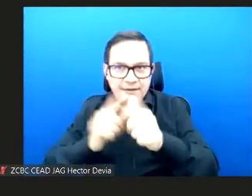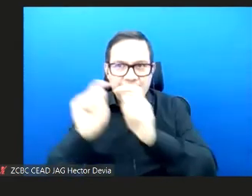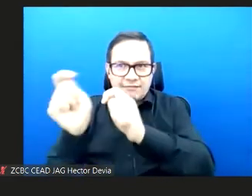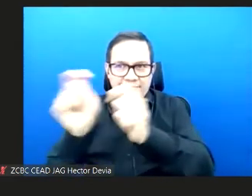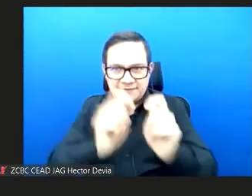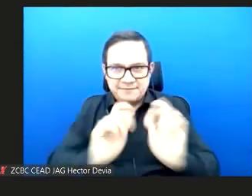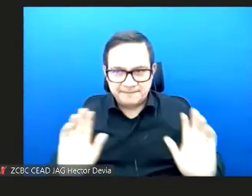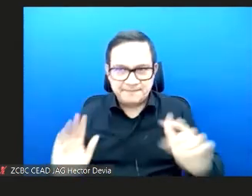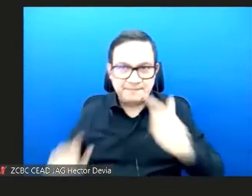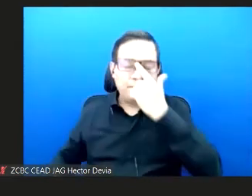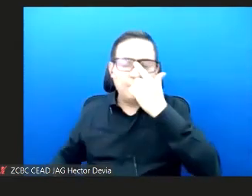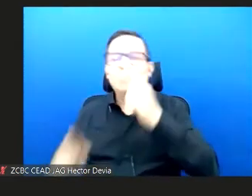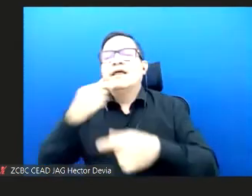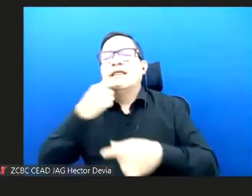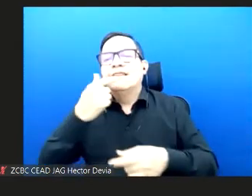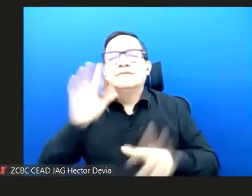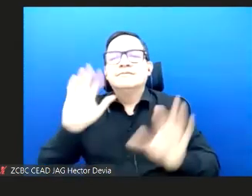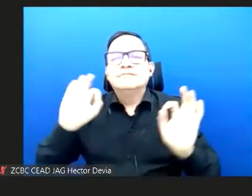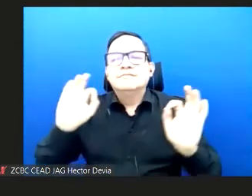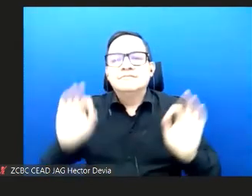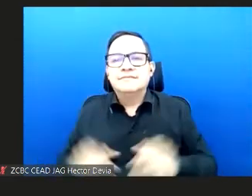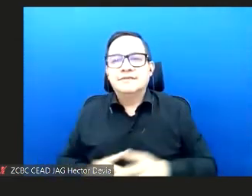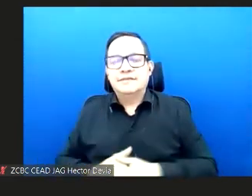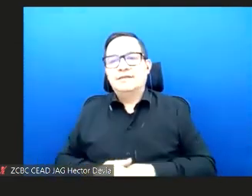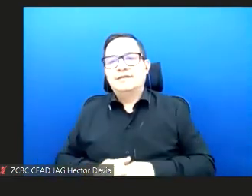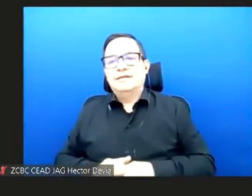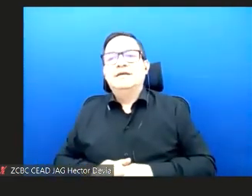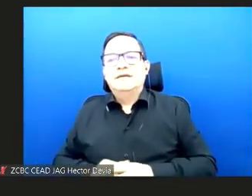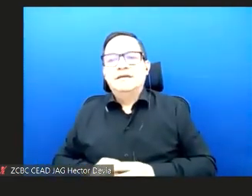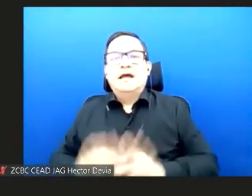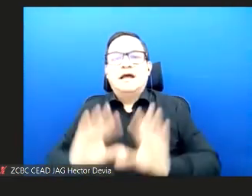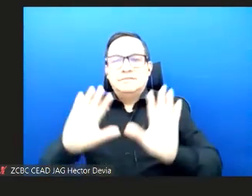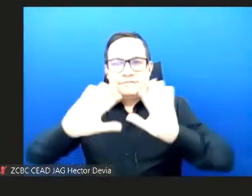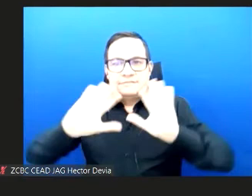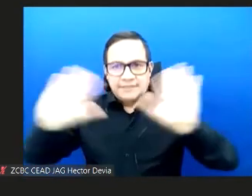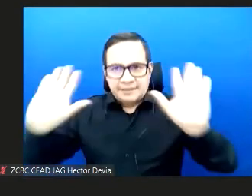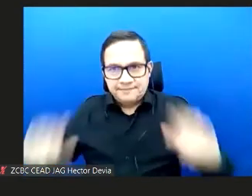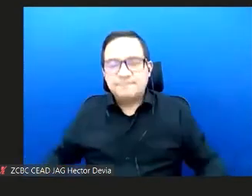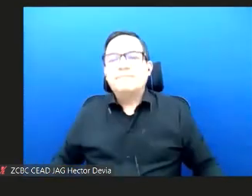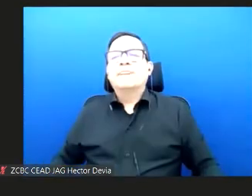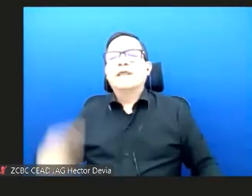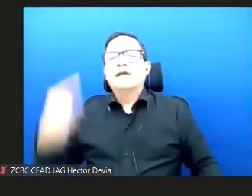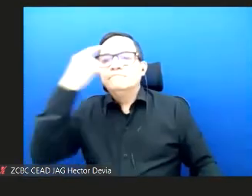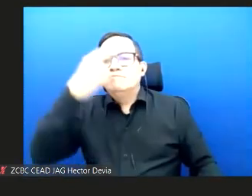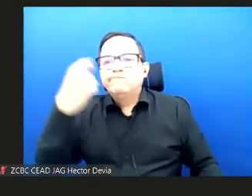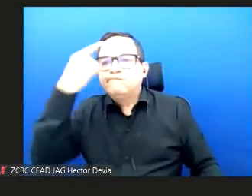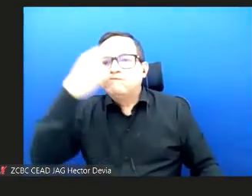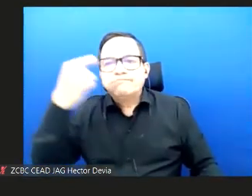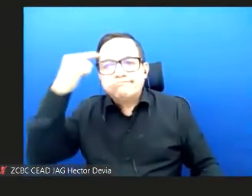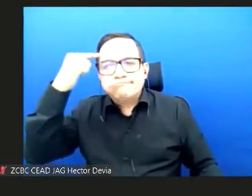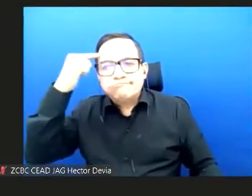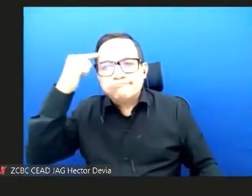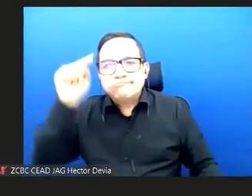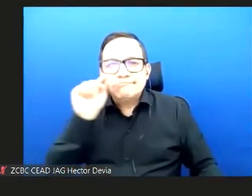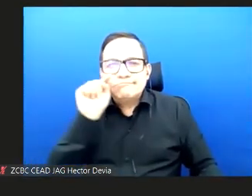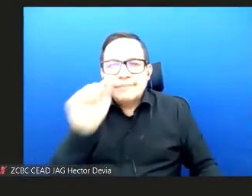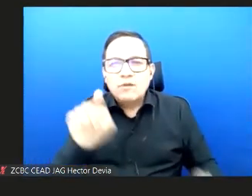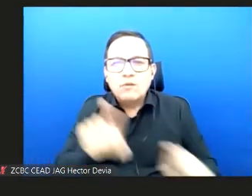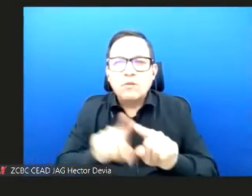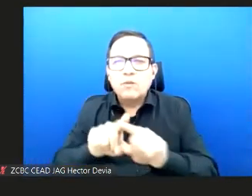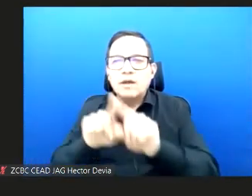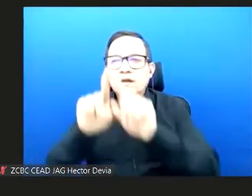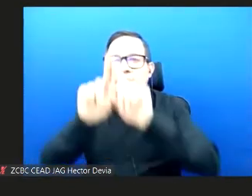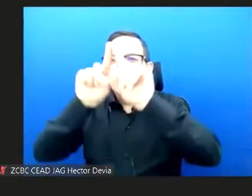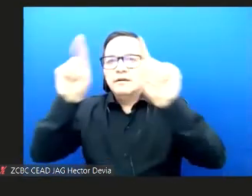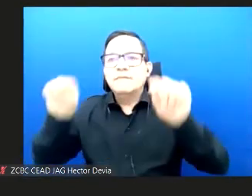adelanté. Bueno, ahí sí vamos a hacer las operaciones. Analizamos primero esta parte, que es lo del paréntesis, ¿no? Que